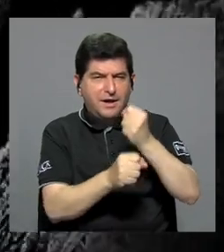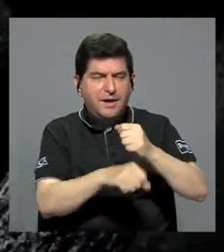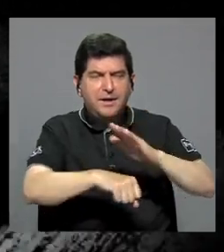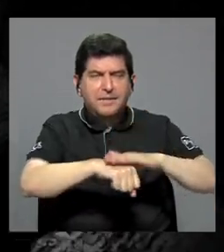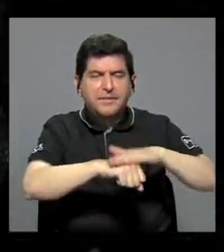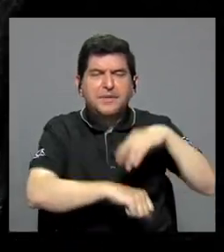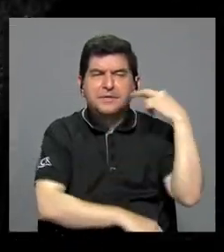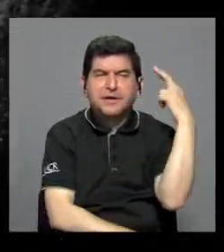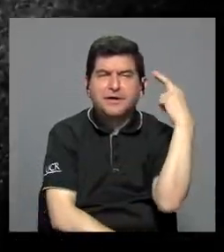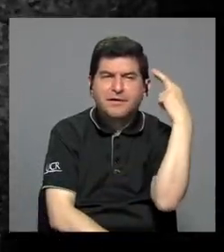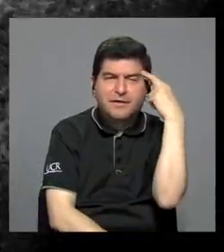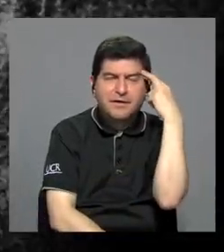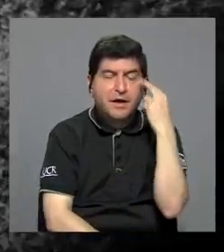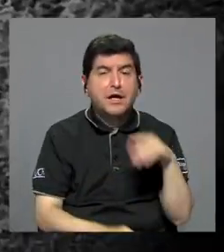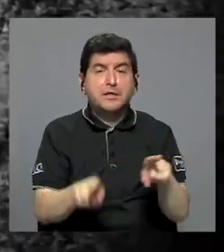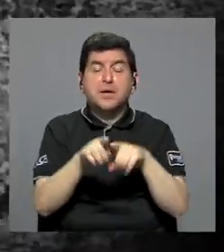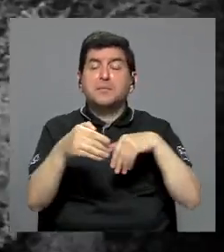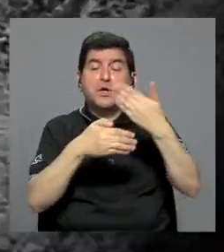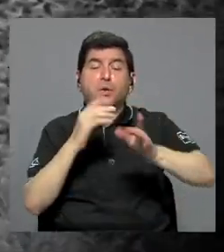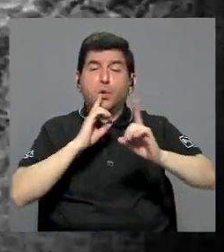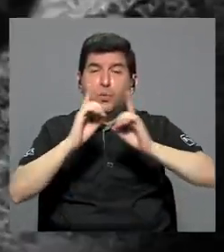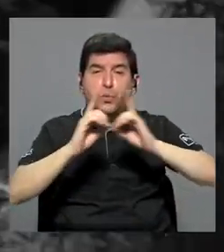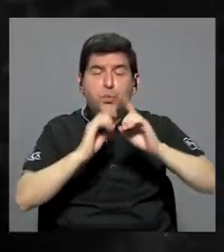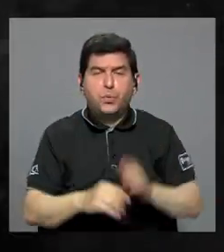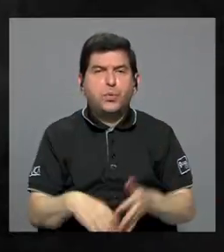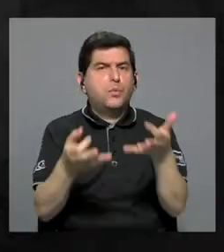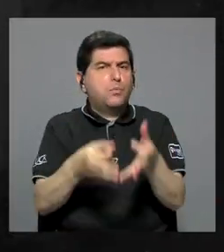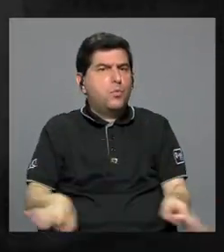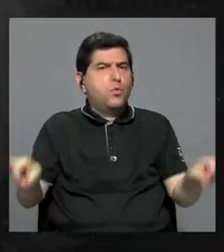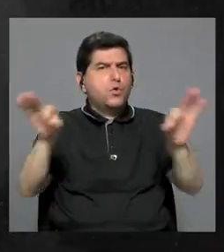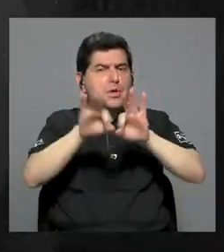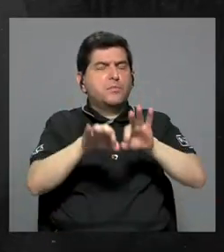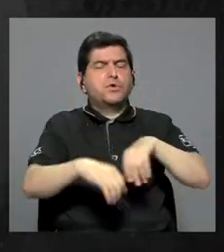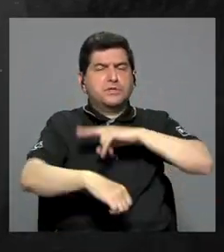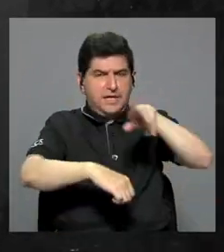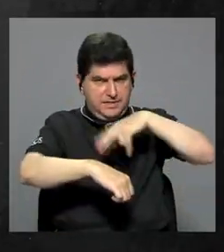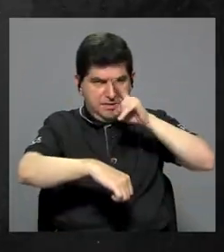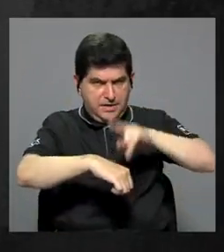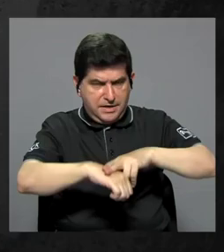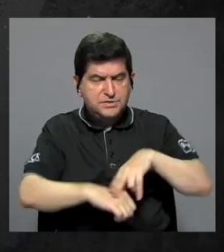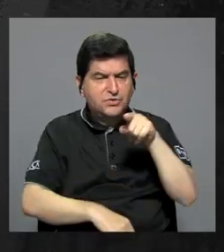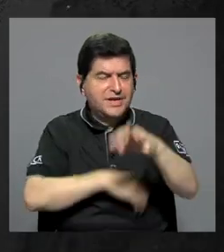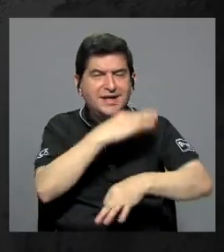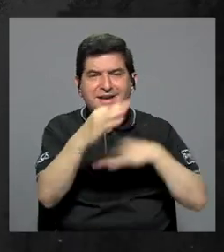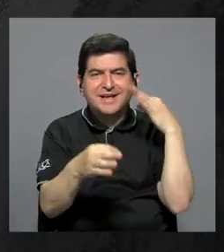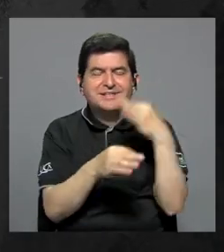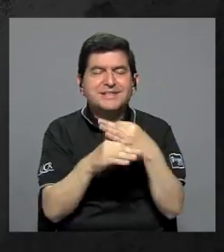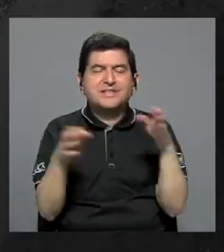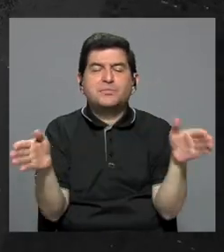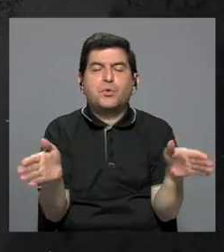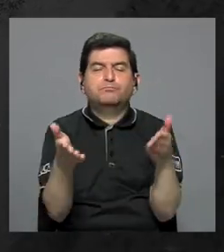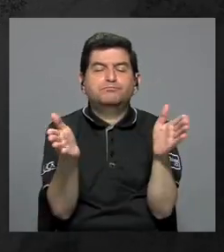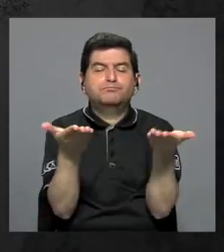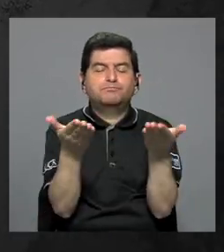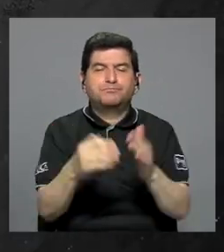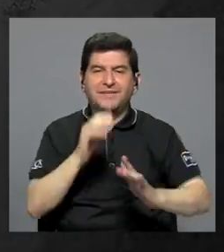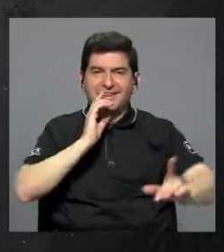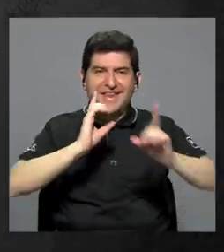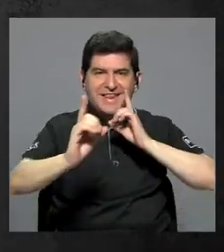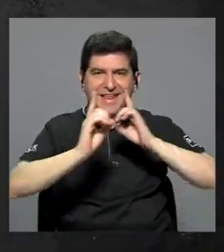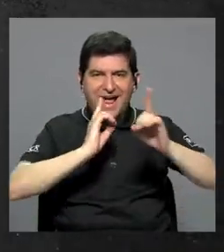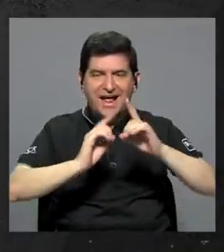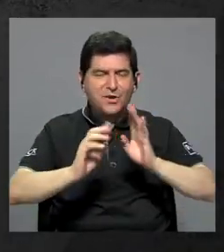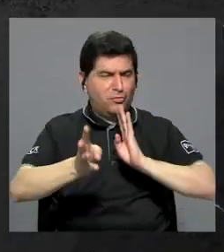que le permite reflexionar y dialogar. Creo que es importante que a nivel nacional podamos contar con ese tipo de estímulos para